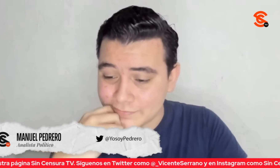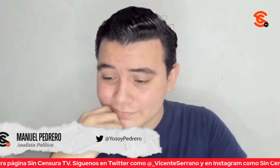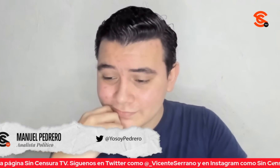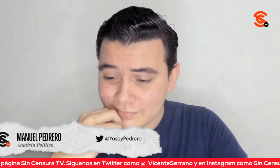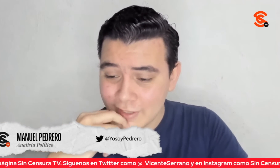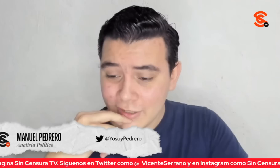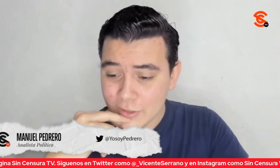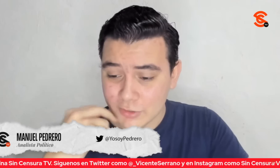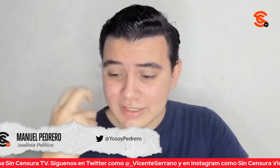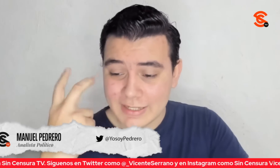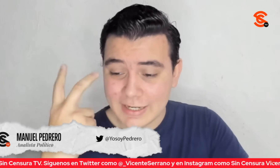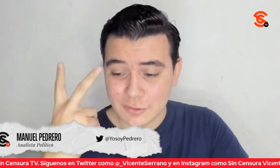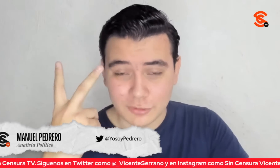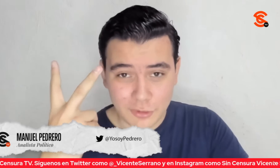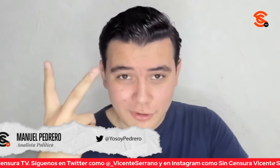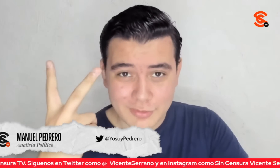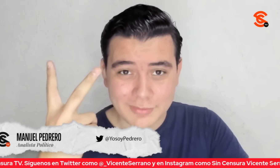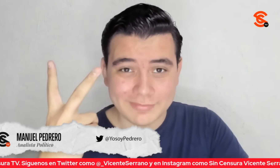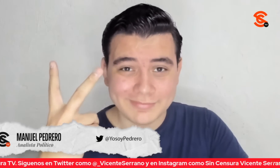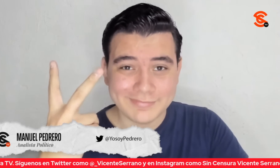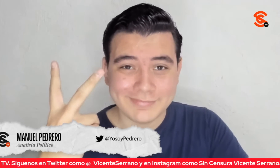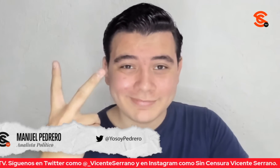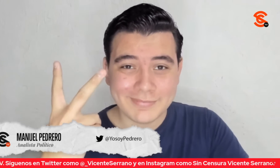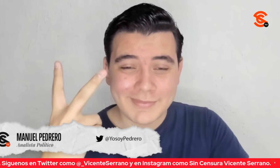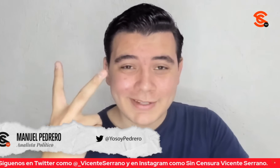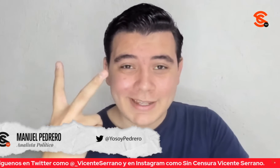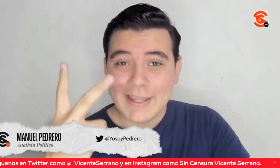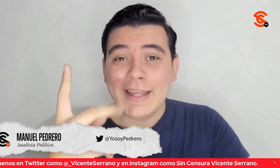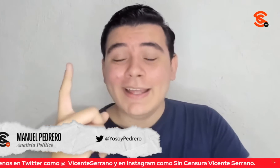Vicente, yo te diría son 2.